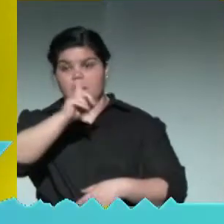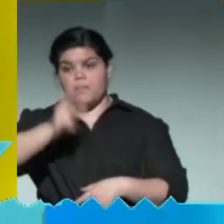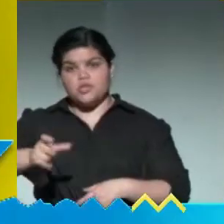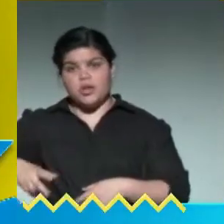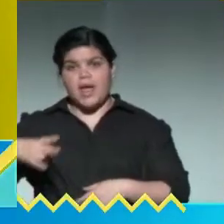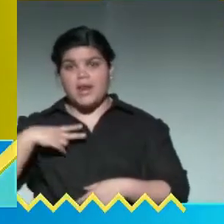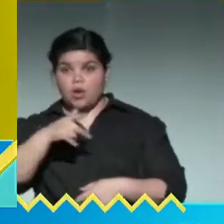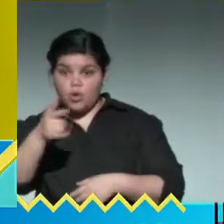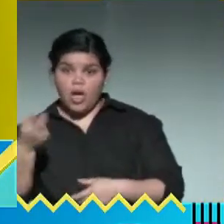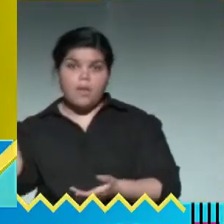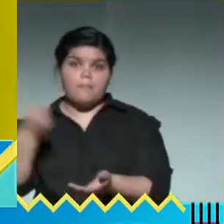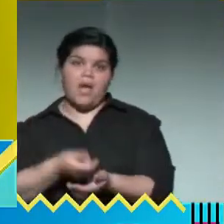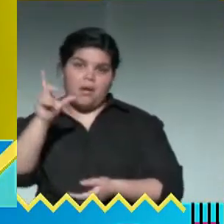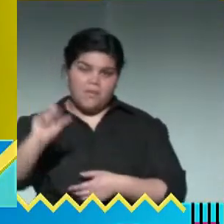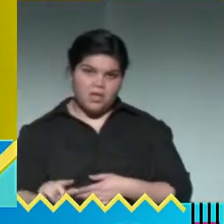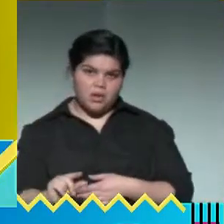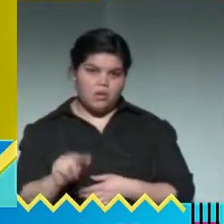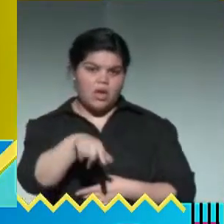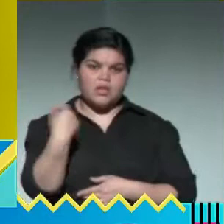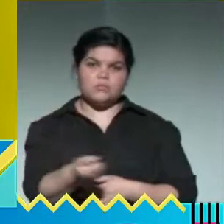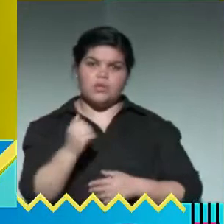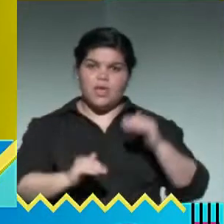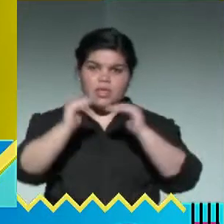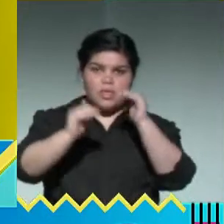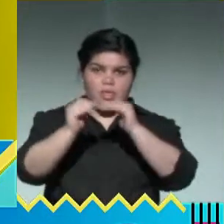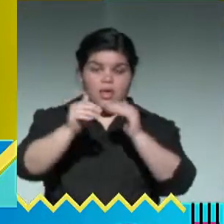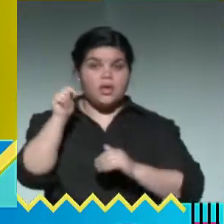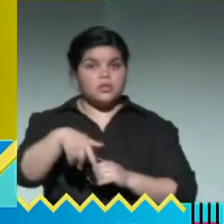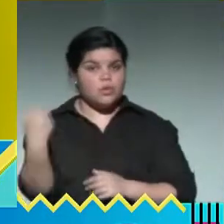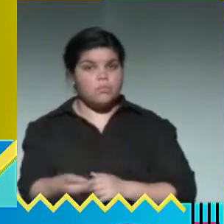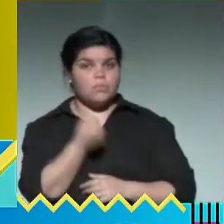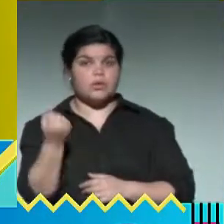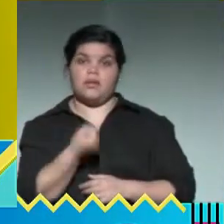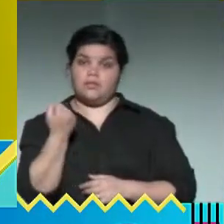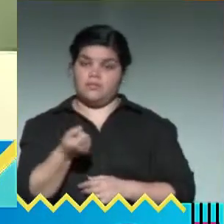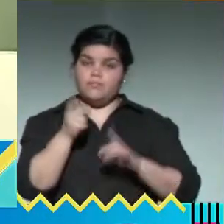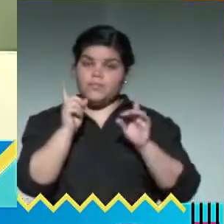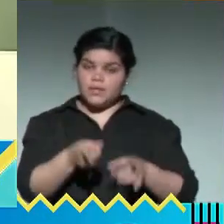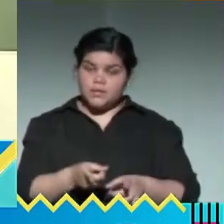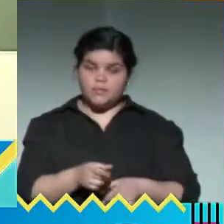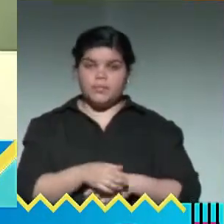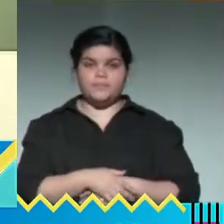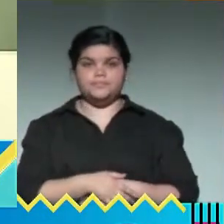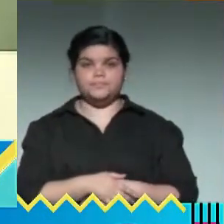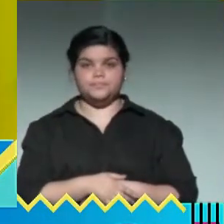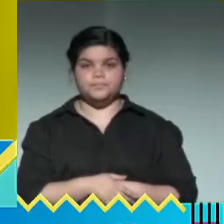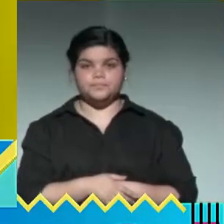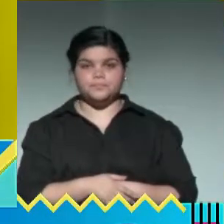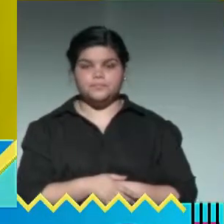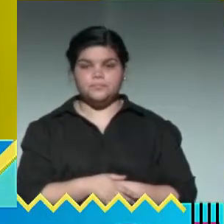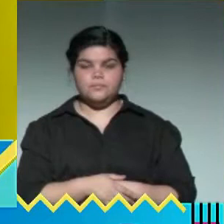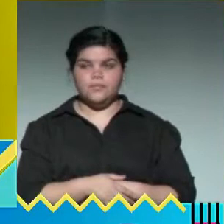Y otra cosa que me parece muy importante, yo creo que es un dato no menor, digamos, también hay que pensar que